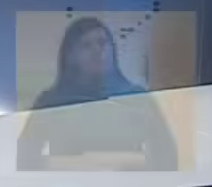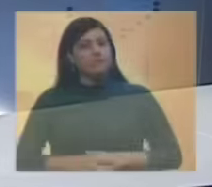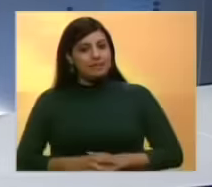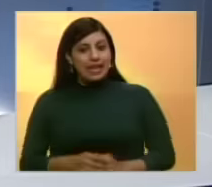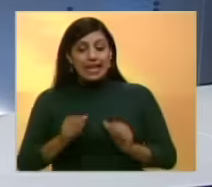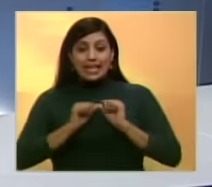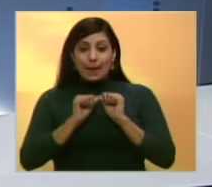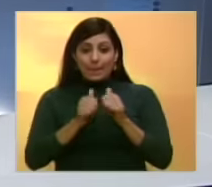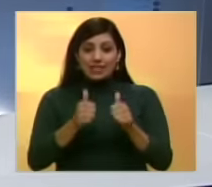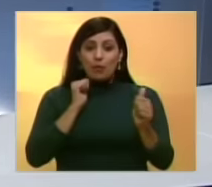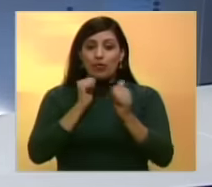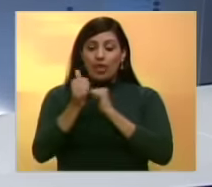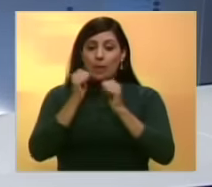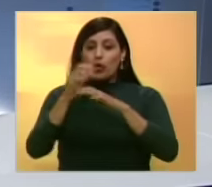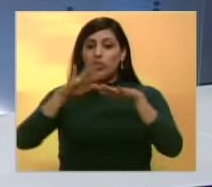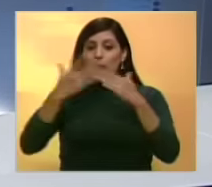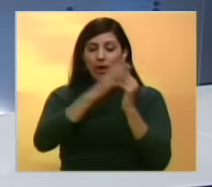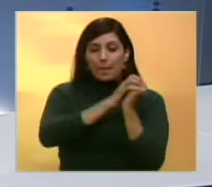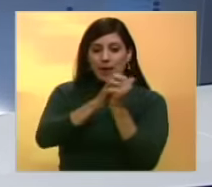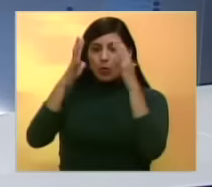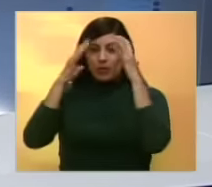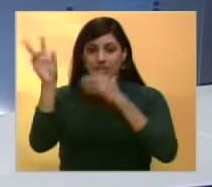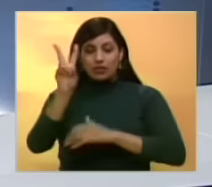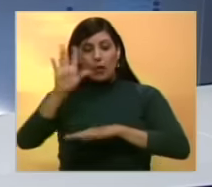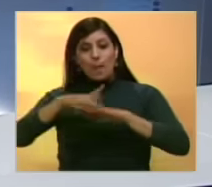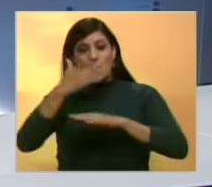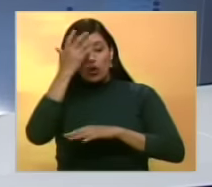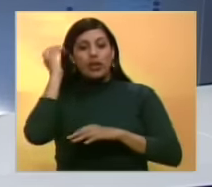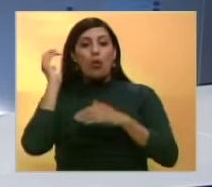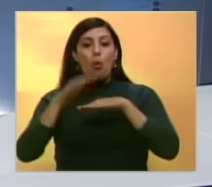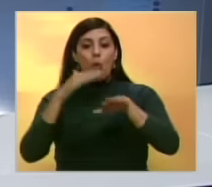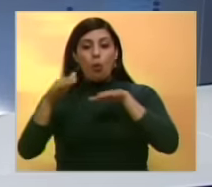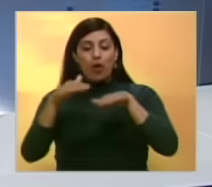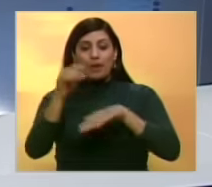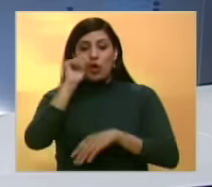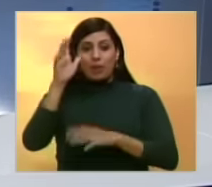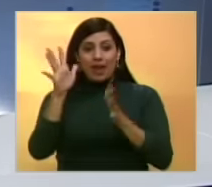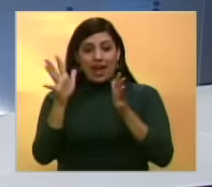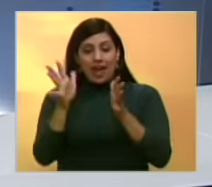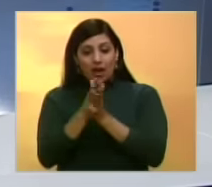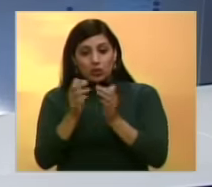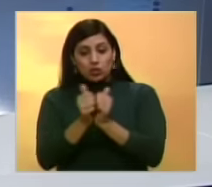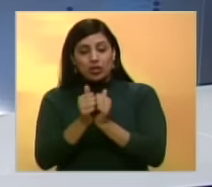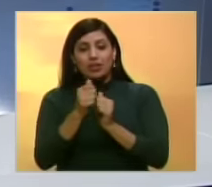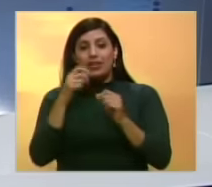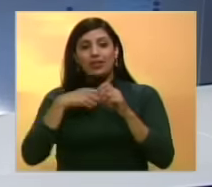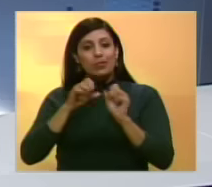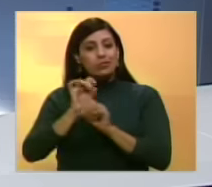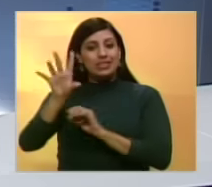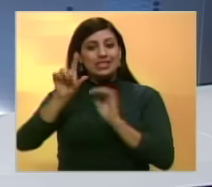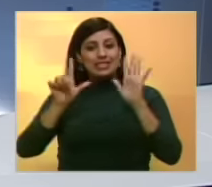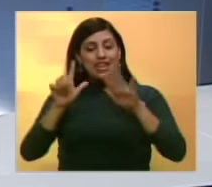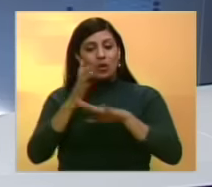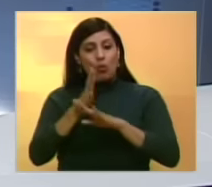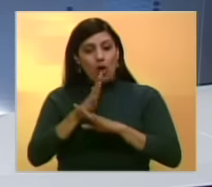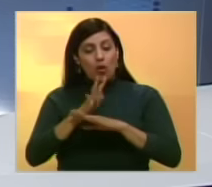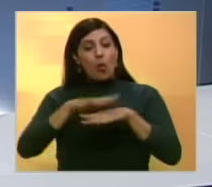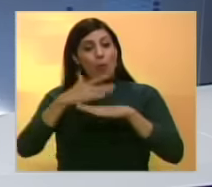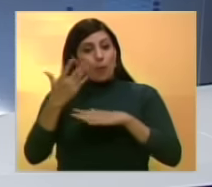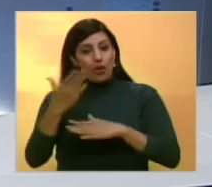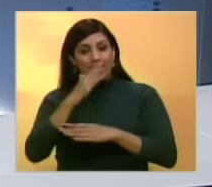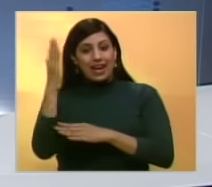bien y comenzamos los deportes con el béisbol profesional venezolano porque este jueves el manager de caribes de anzua guar López se fue suspendido por siete juegos la